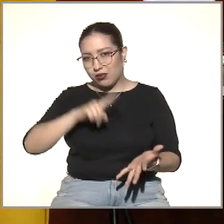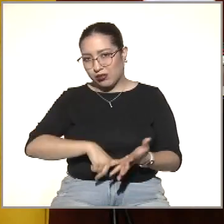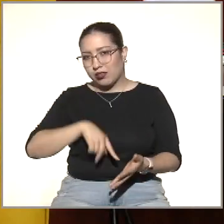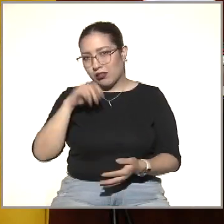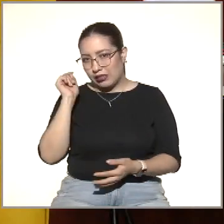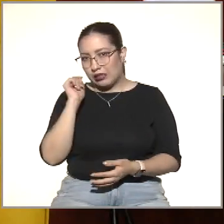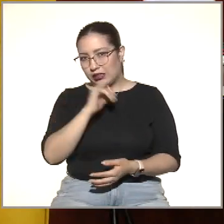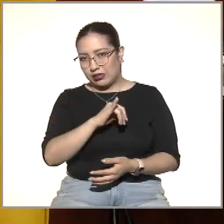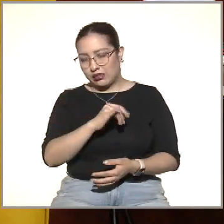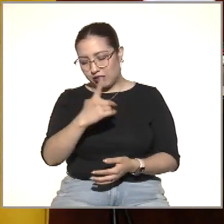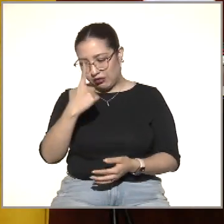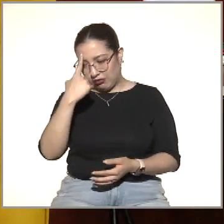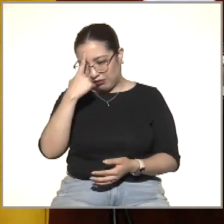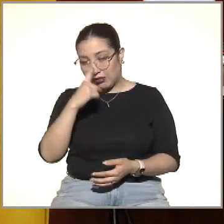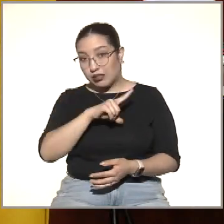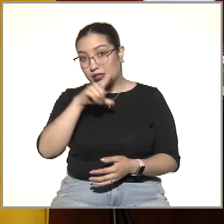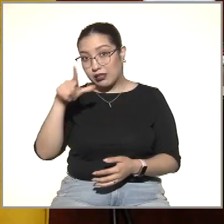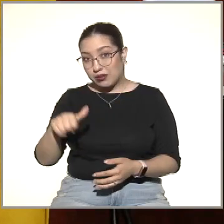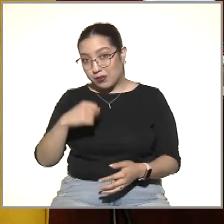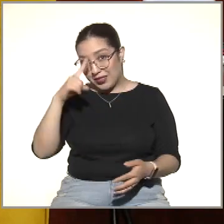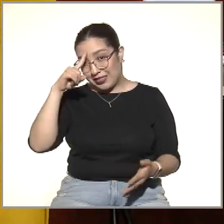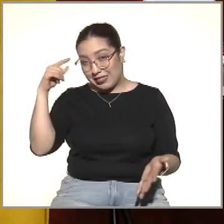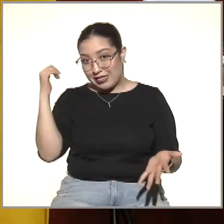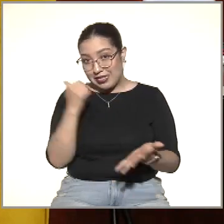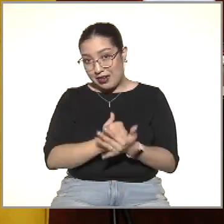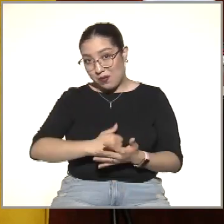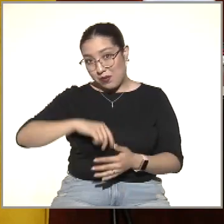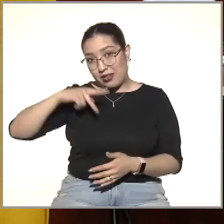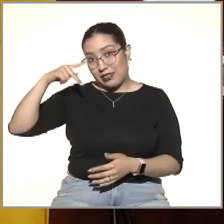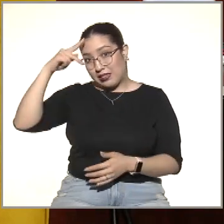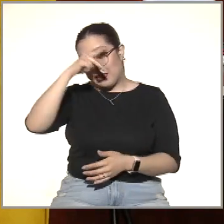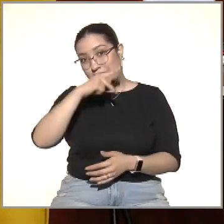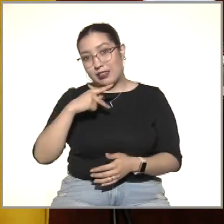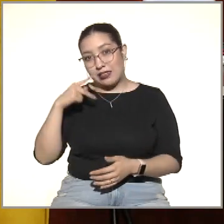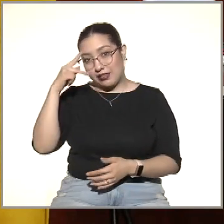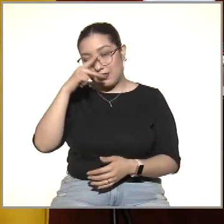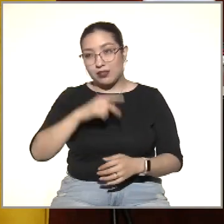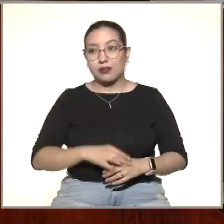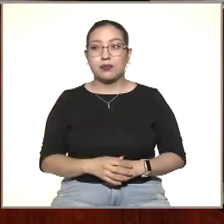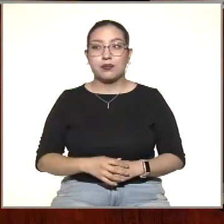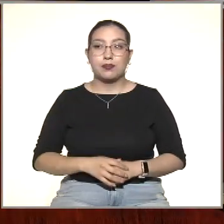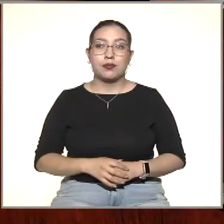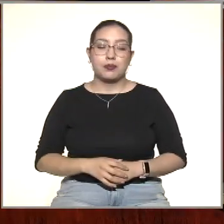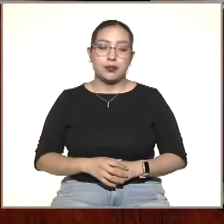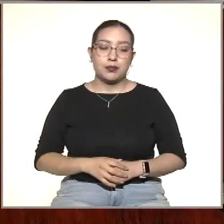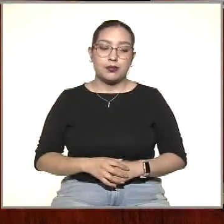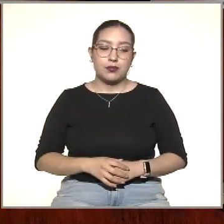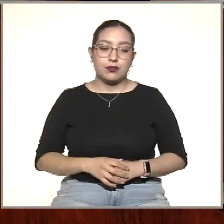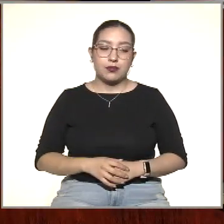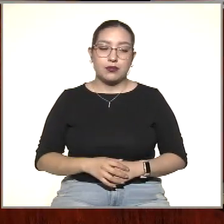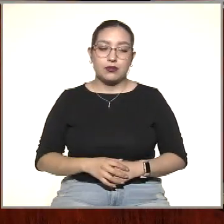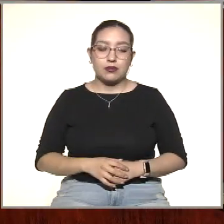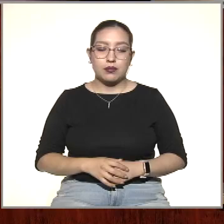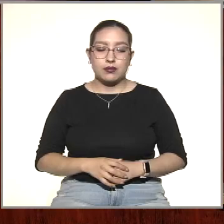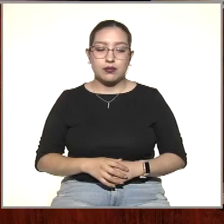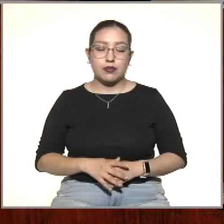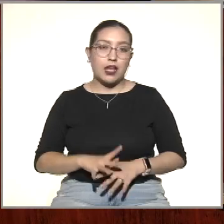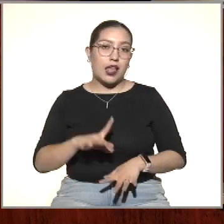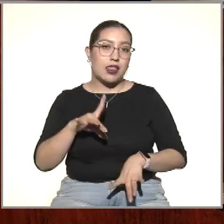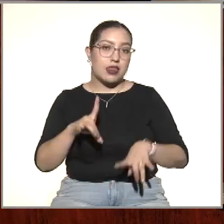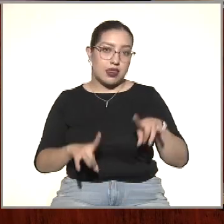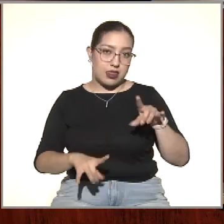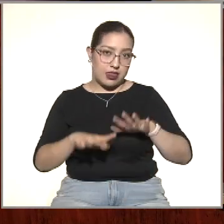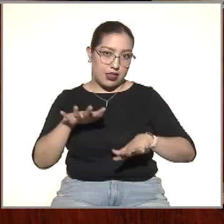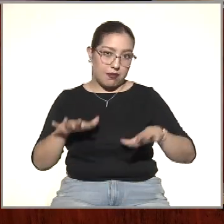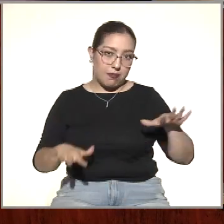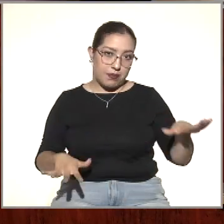psicológico, a que pueden dar lugar, pero no siempre dan lugar. No, no siempre. No, claro que no siempre. Depende del contexto,